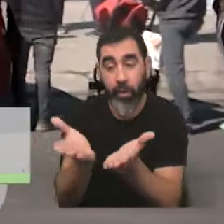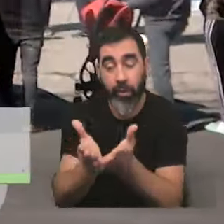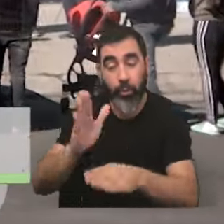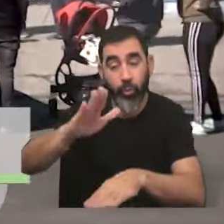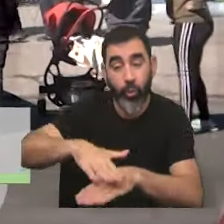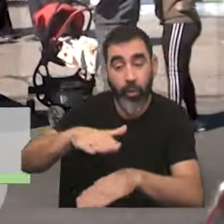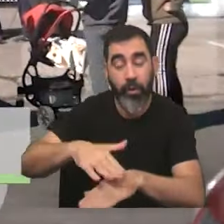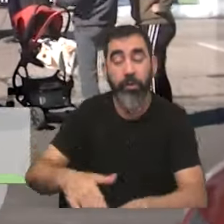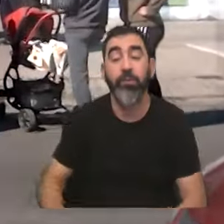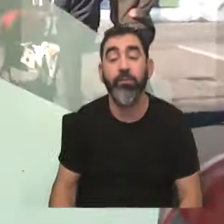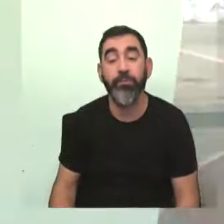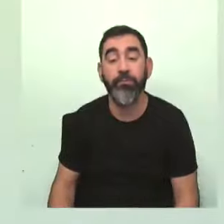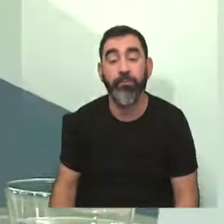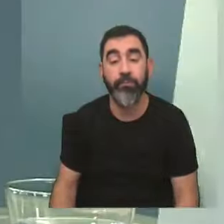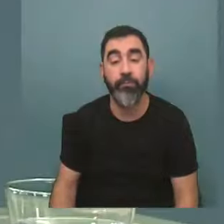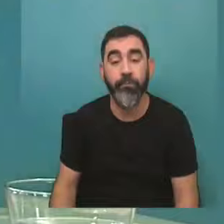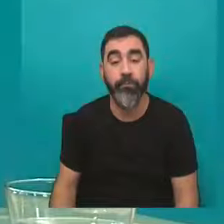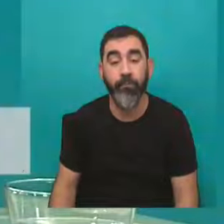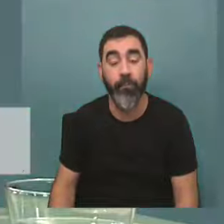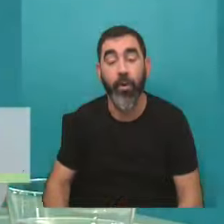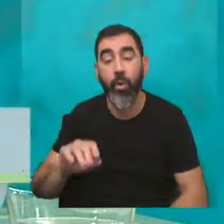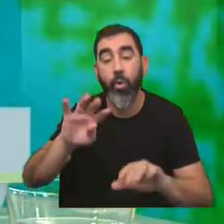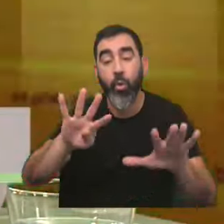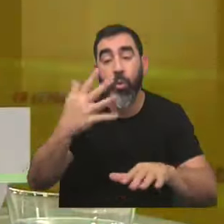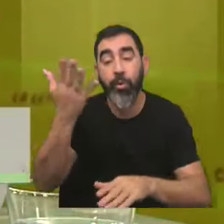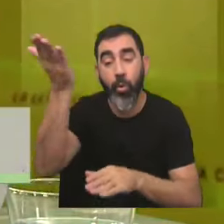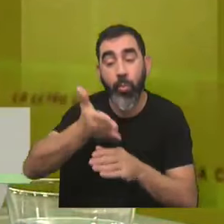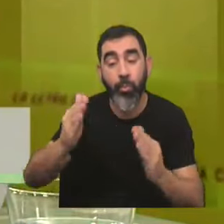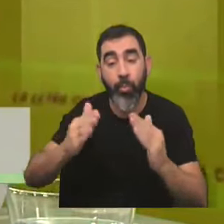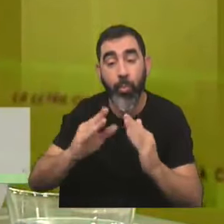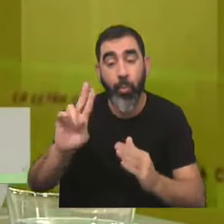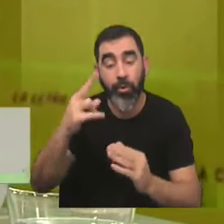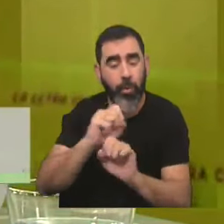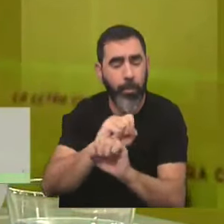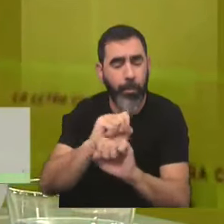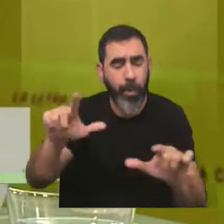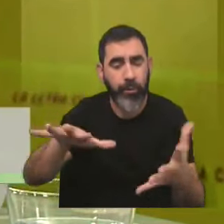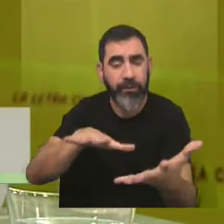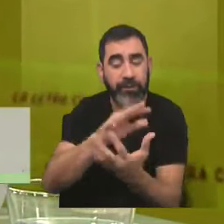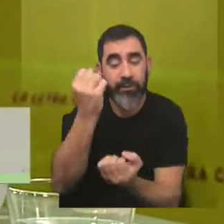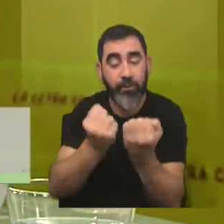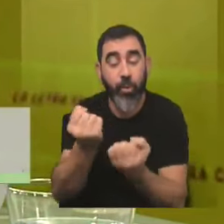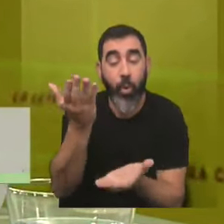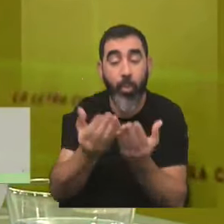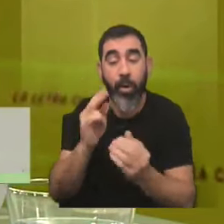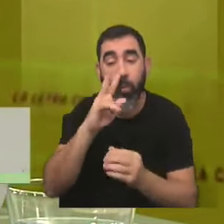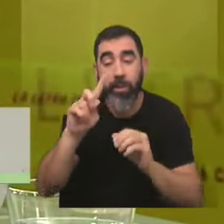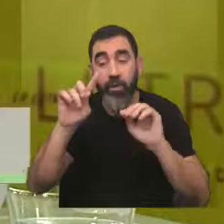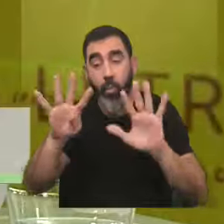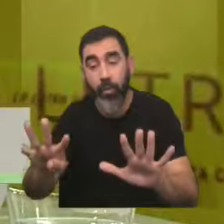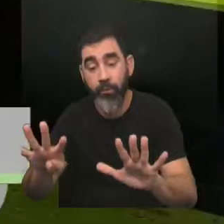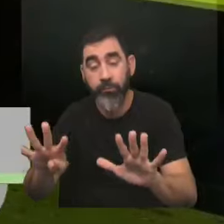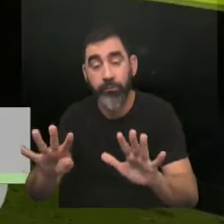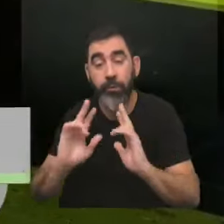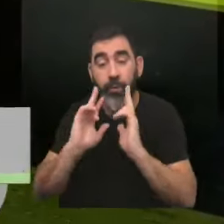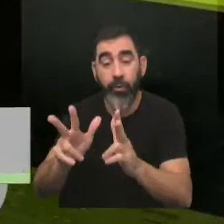ocurrida el viernes el 95 de los hogares en Uruguay empeoró su situación respecto al año 2019 Según afirmó